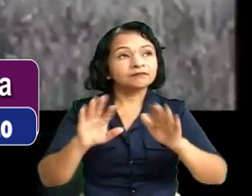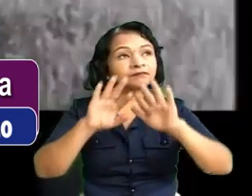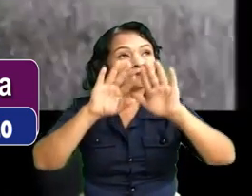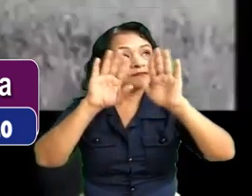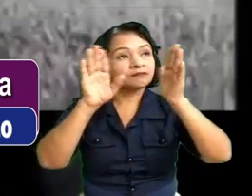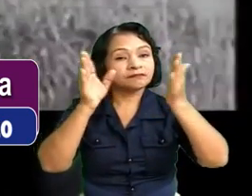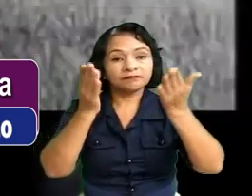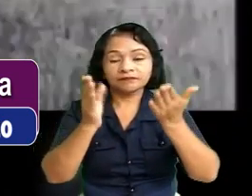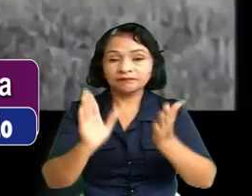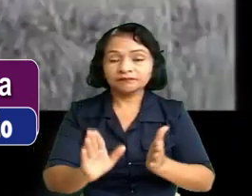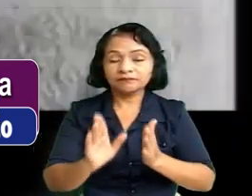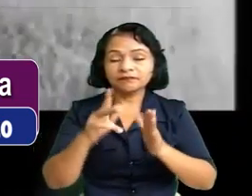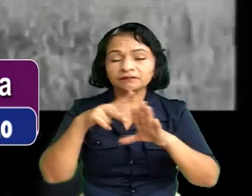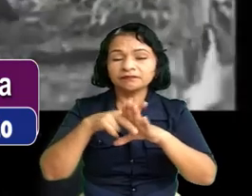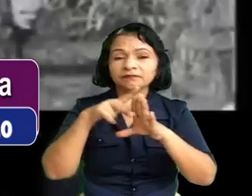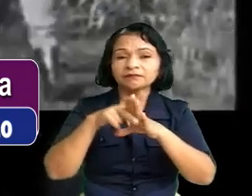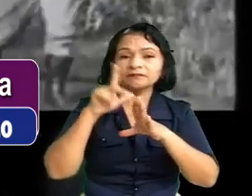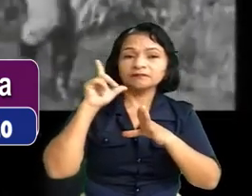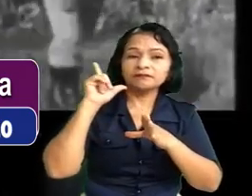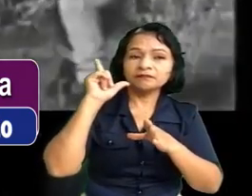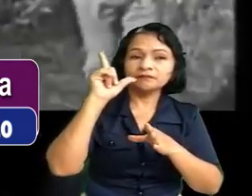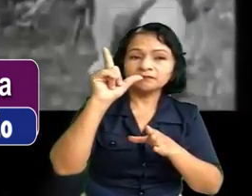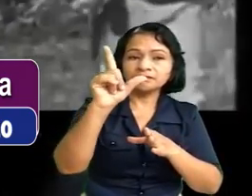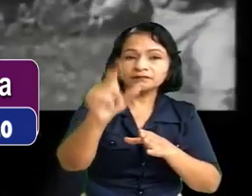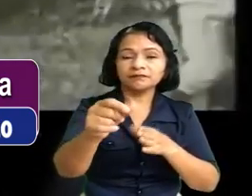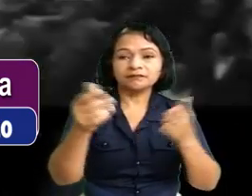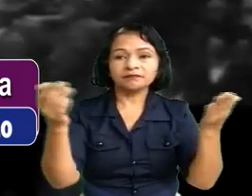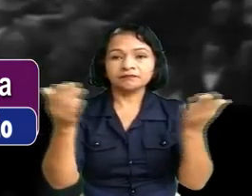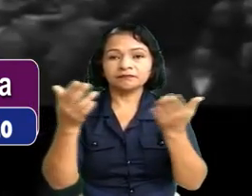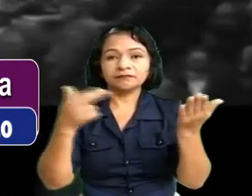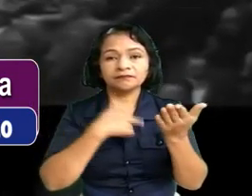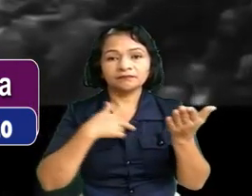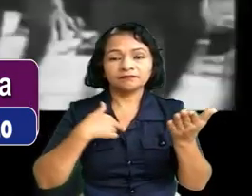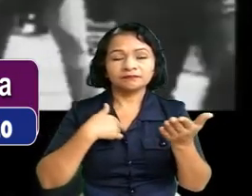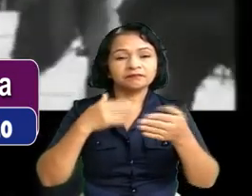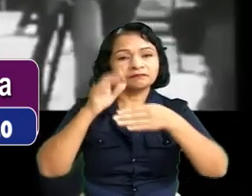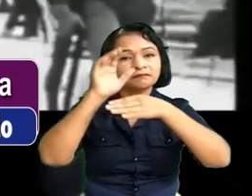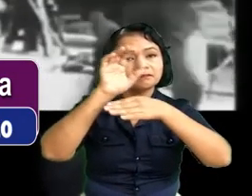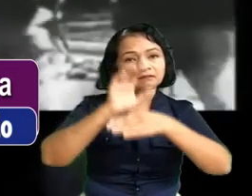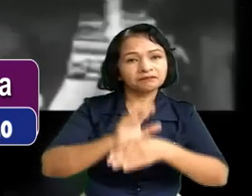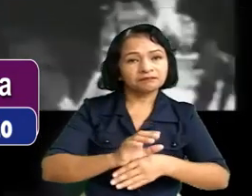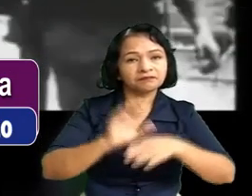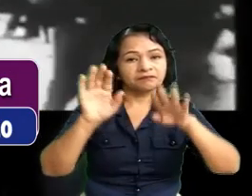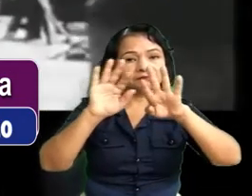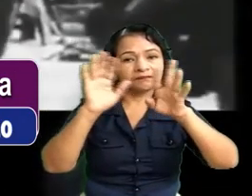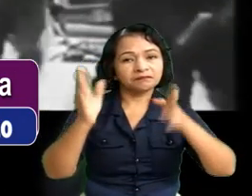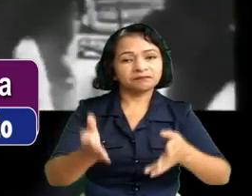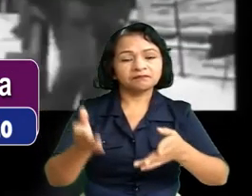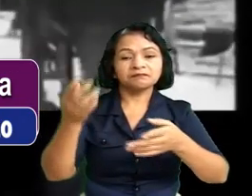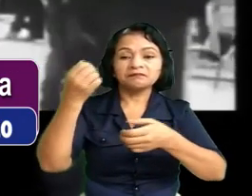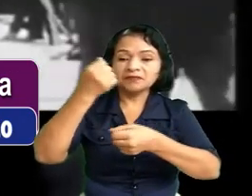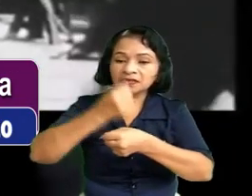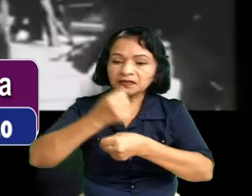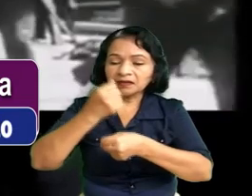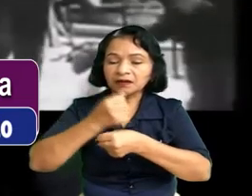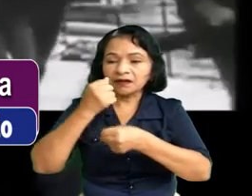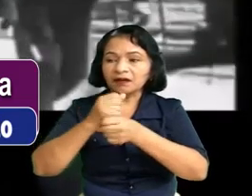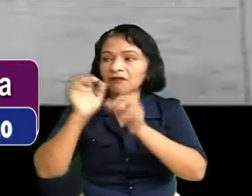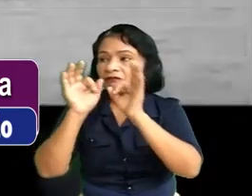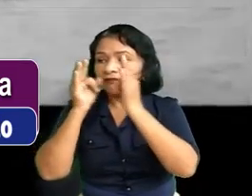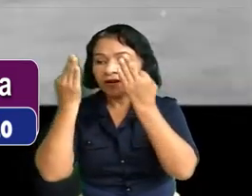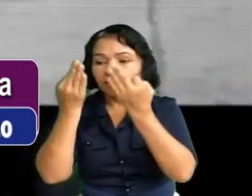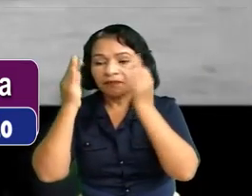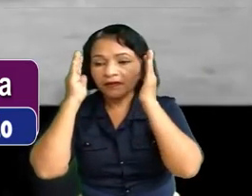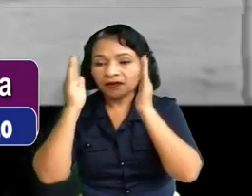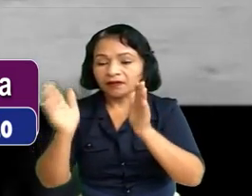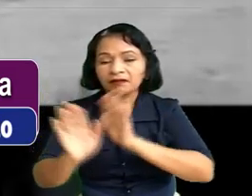la mujer en la zona rural era lo tradicional, una mujer que se levantaba a trabajar, a atender a su familia.